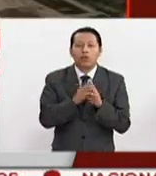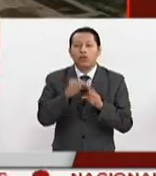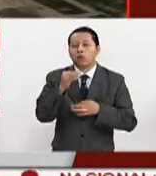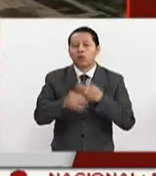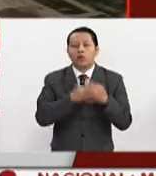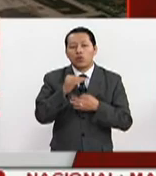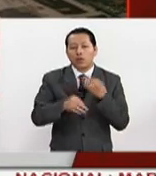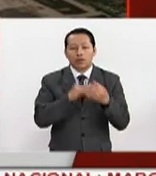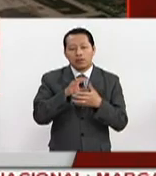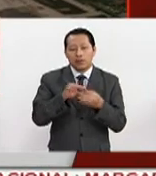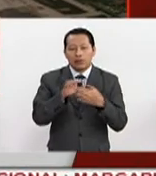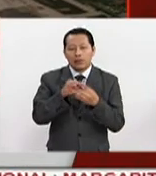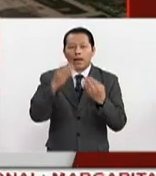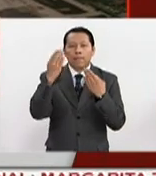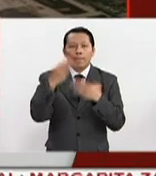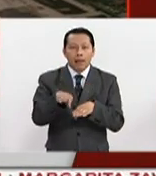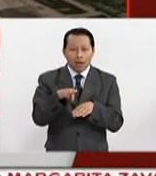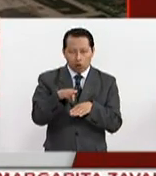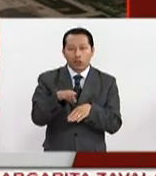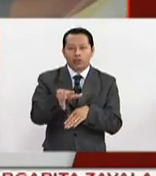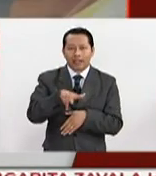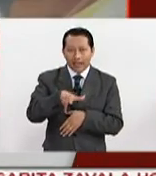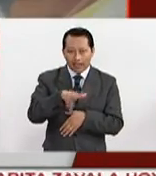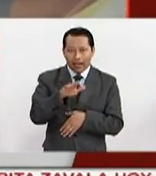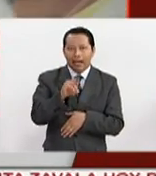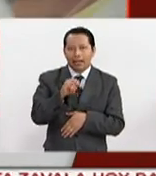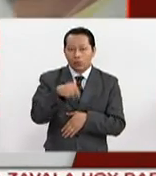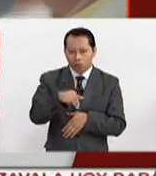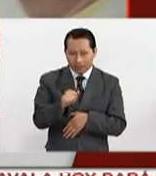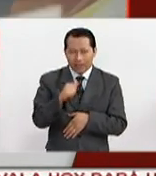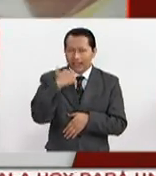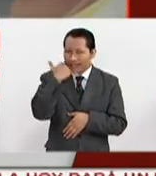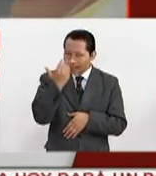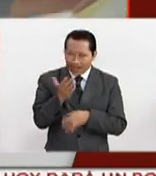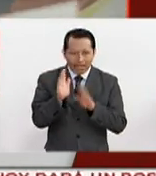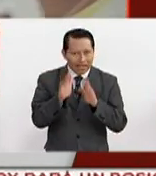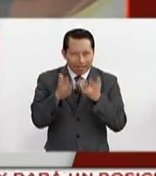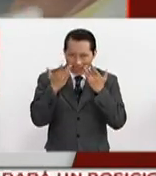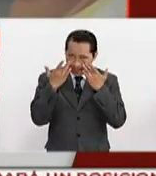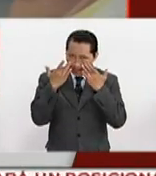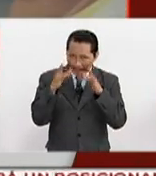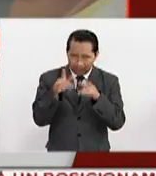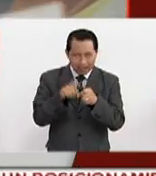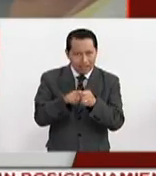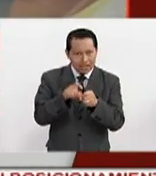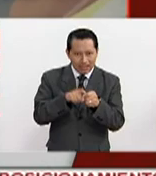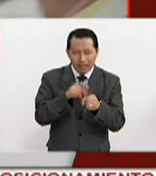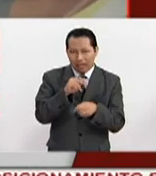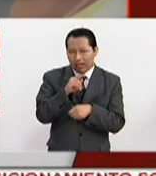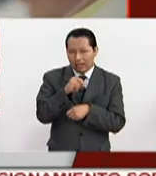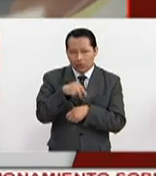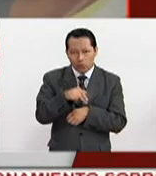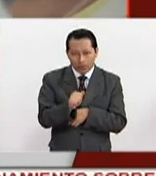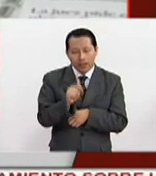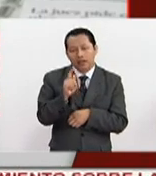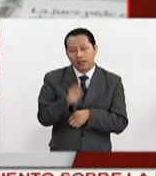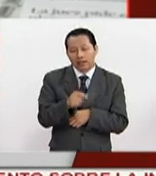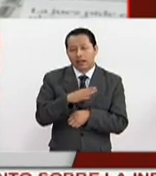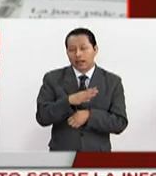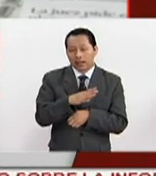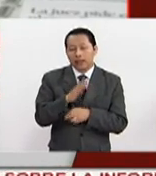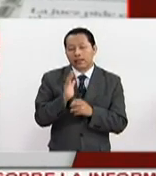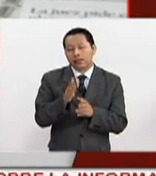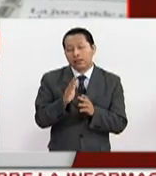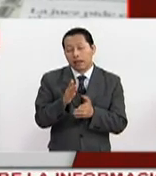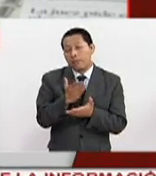que los grandes bancos, ¿no? También catalanes, están buscando ya salirse de Cataluña. Y bueno, esto sí ya está